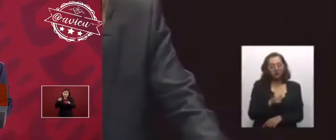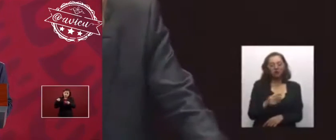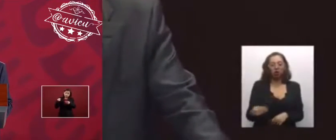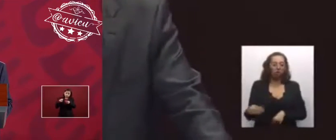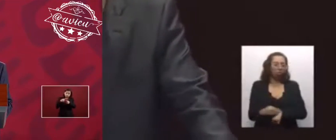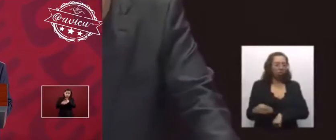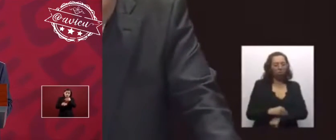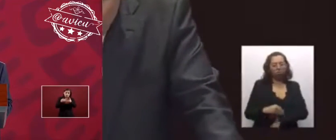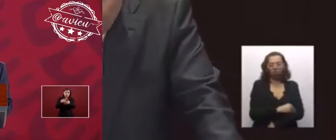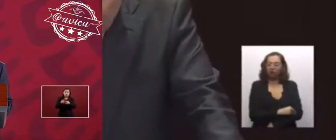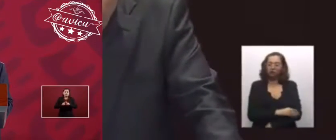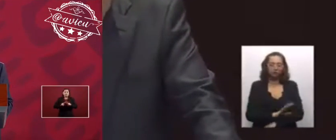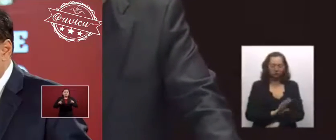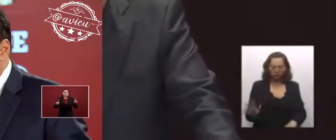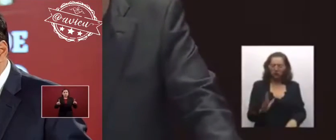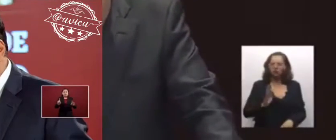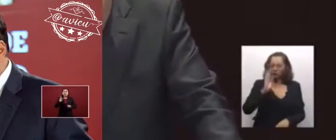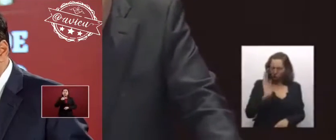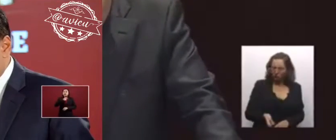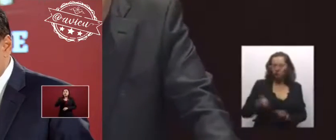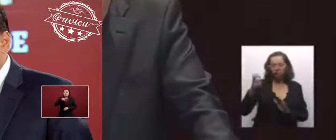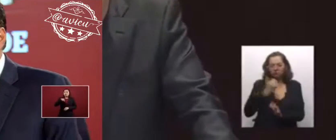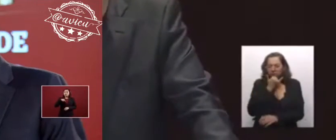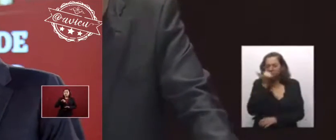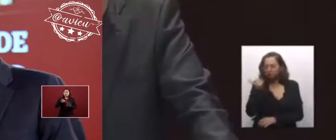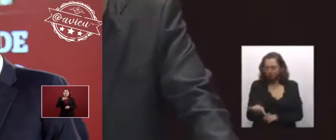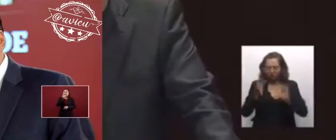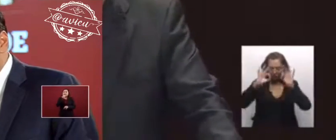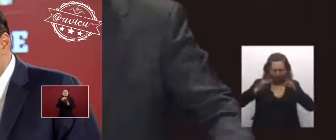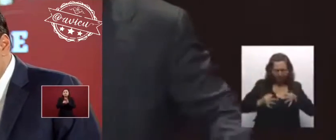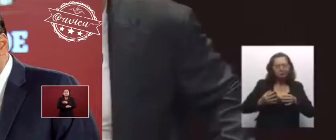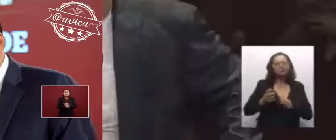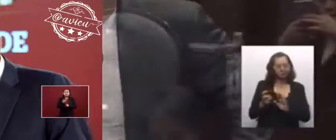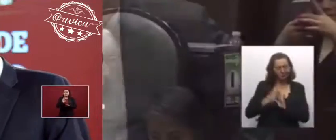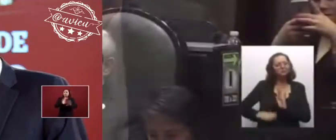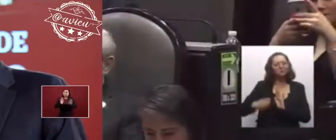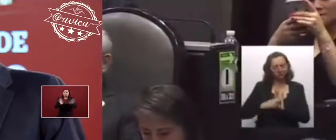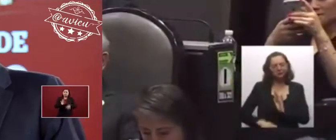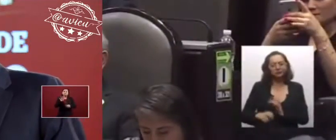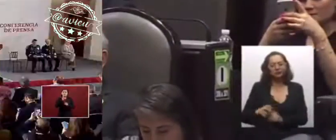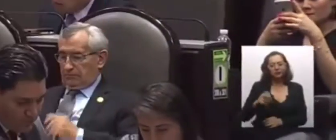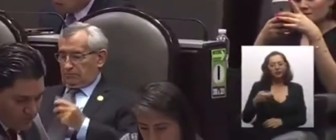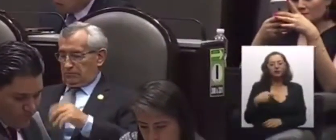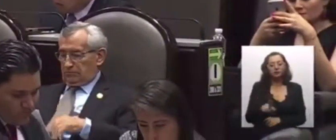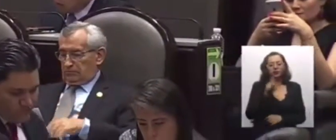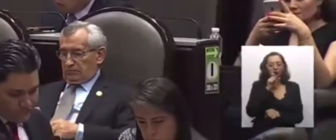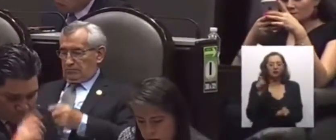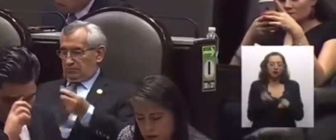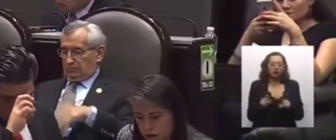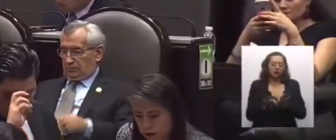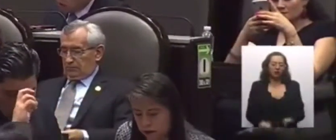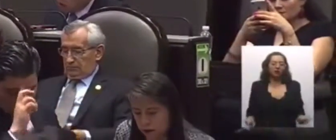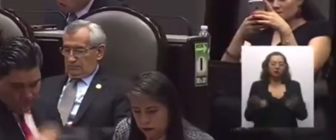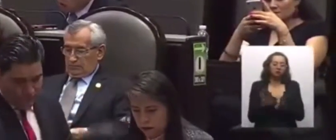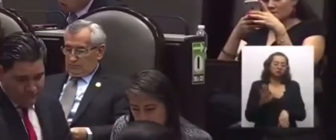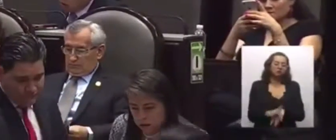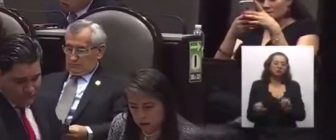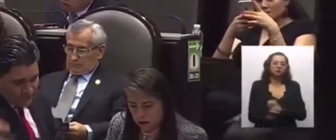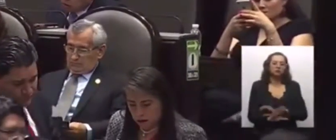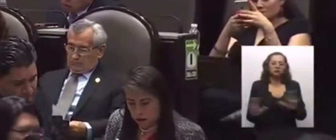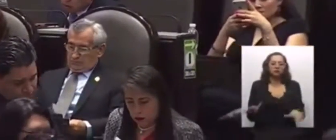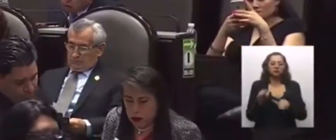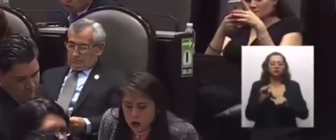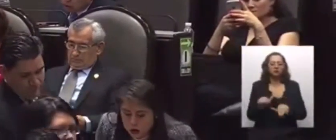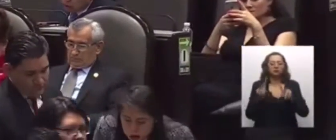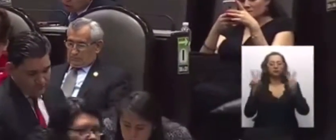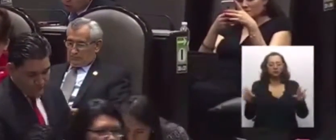sin afán de justificarnos, siempre hay probabilidades de que un operativo cometido de esta naturaleza salga cabe mal. Cabe aclarar que en materia de seguridad